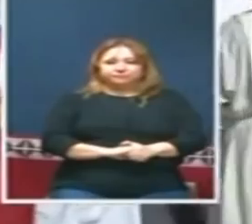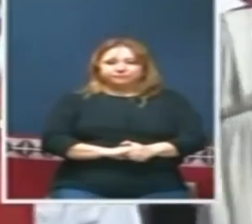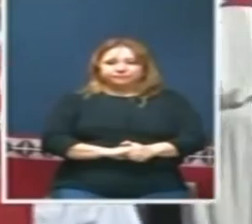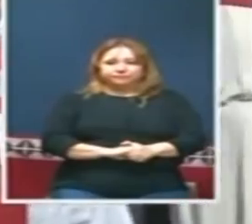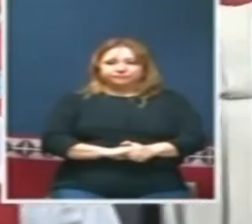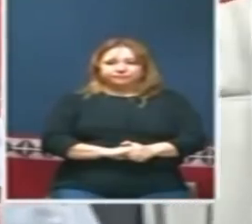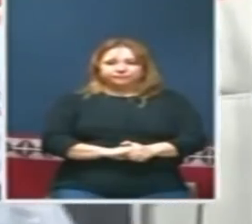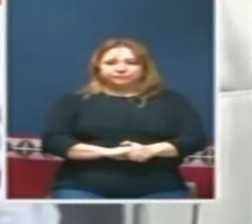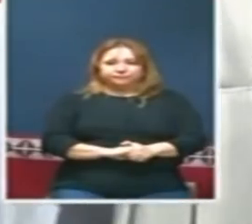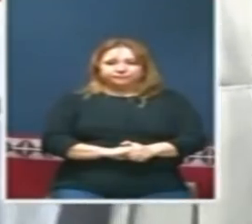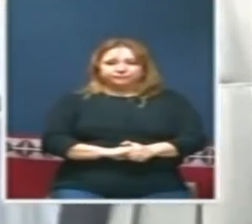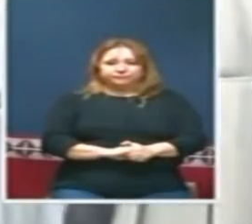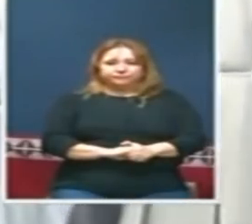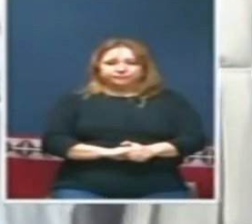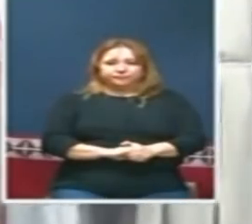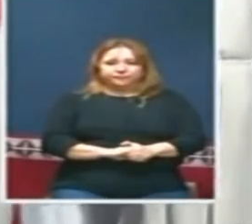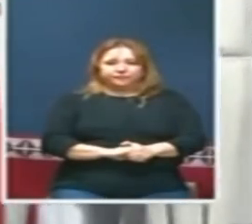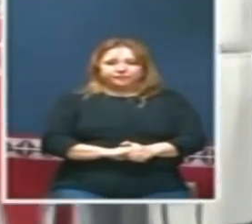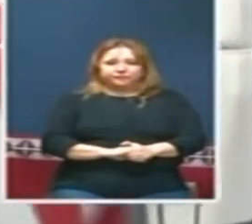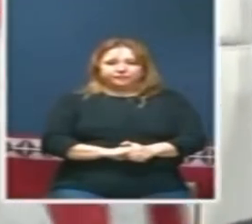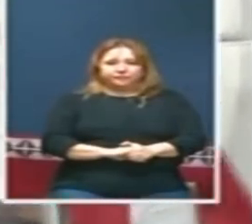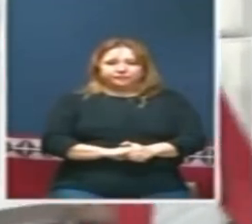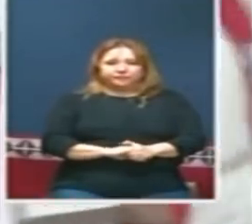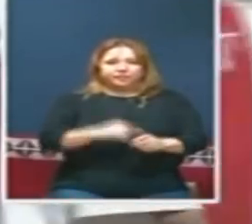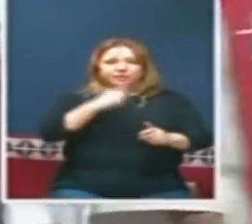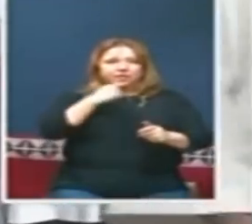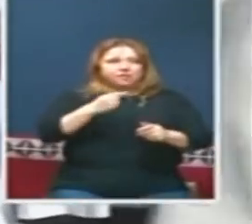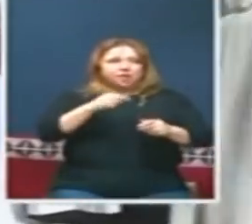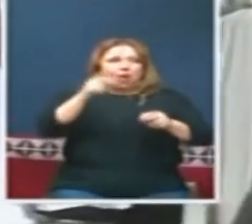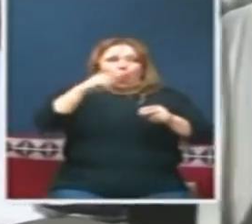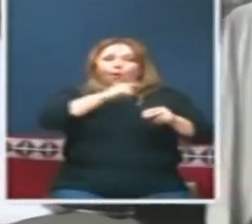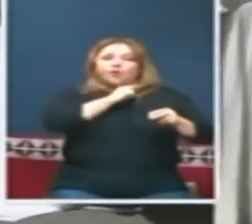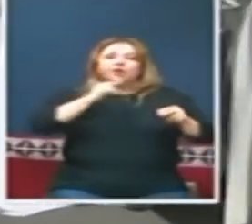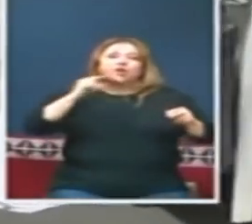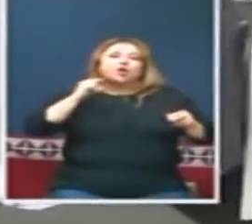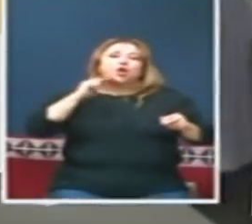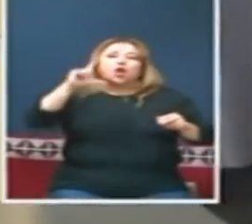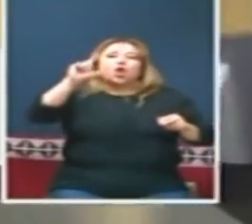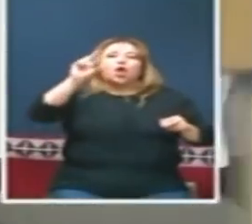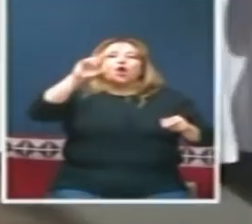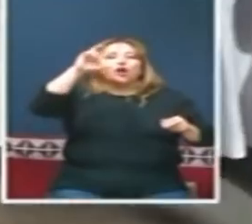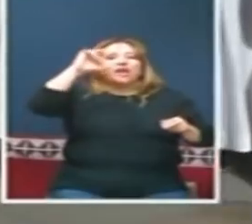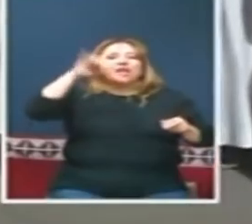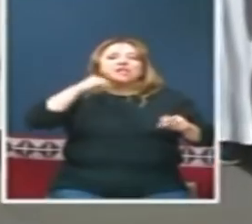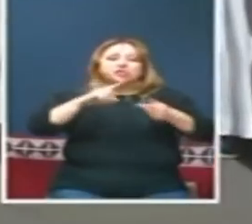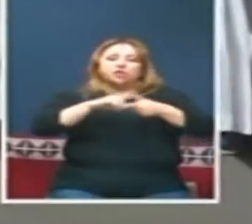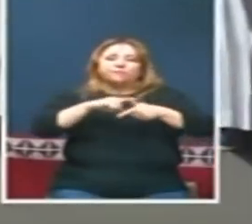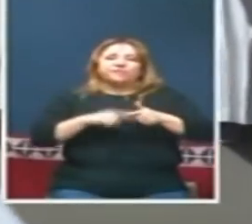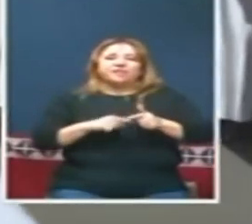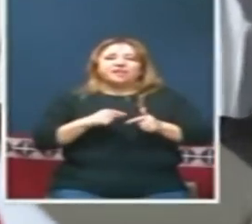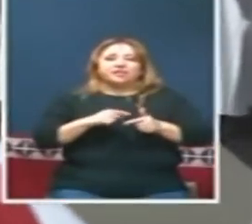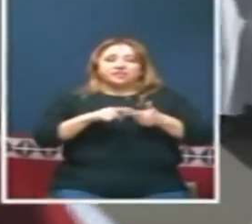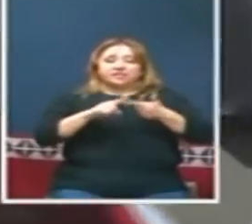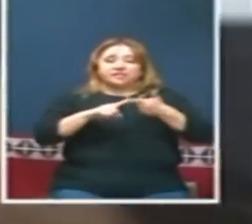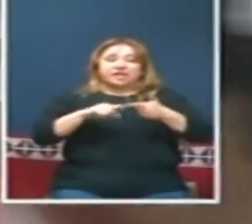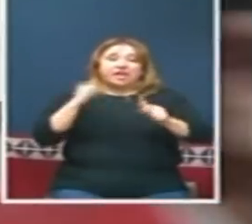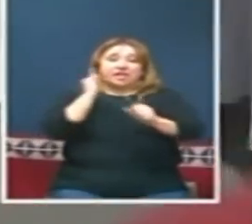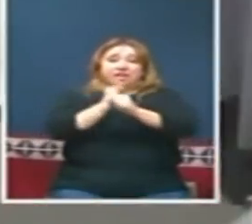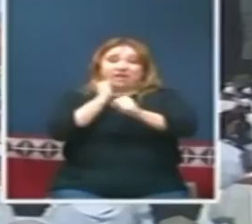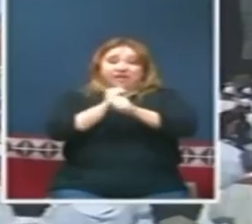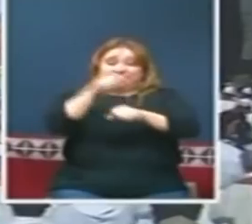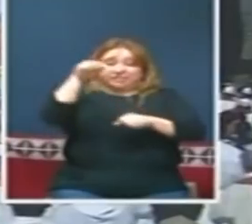A nuestro querido sacerdote Lorenzo González, sacerdote diocesano de nuestra diócesis,